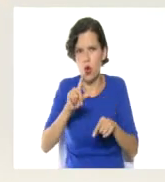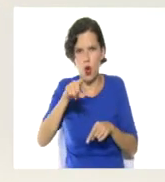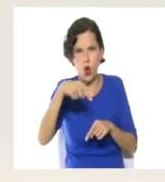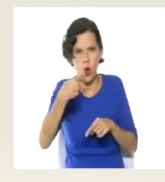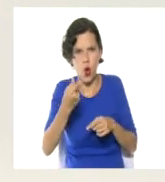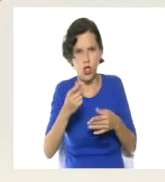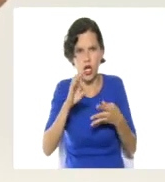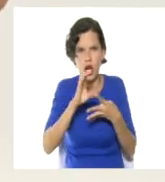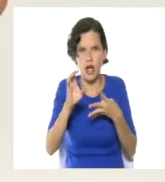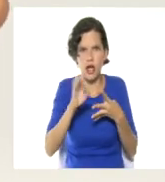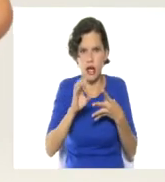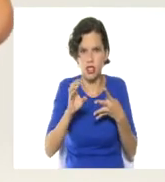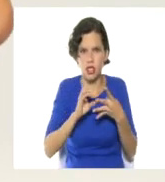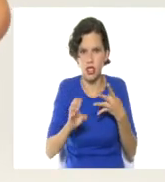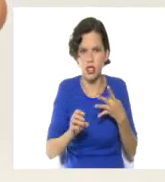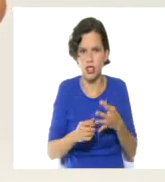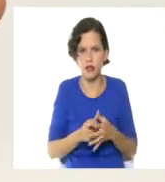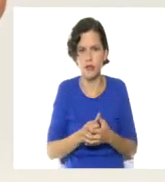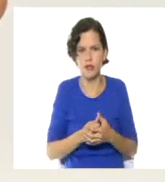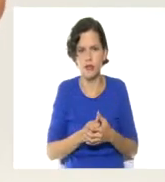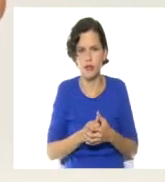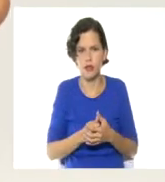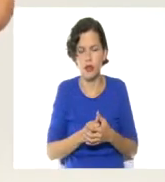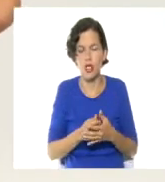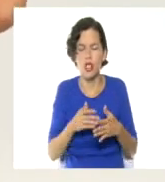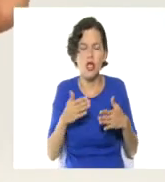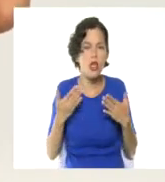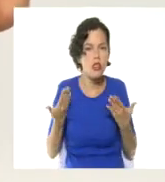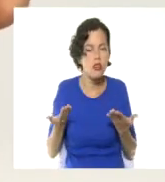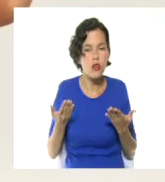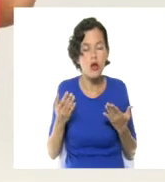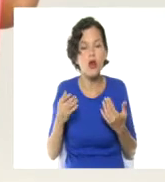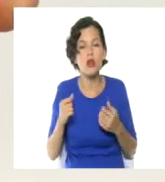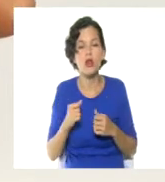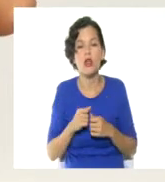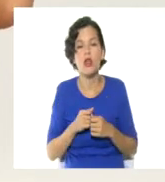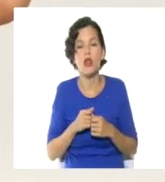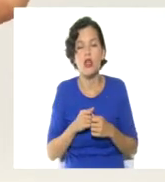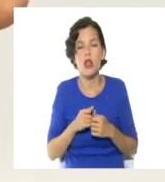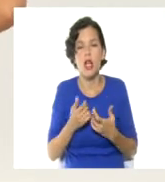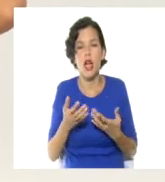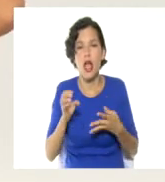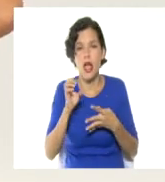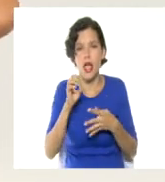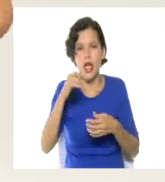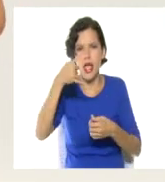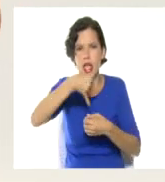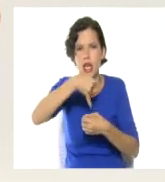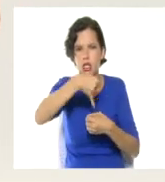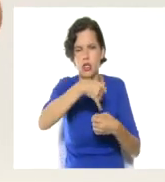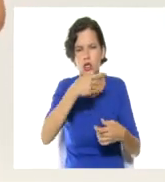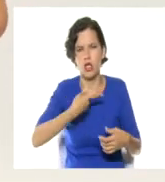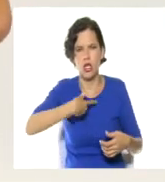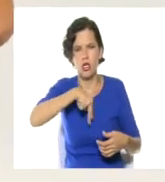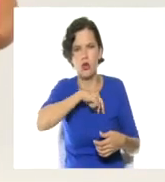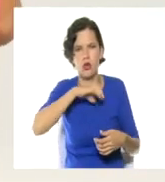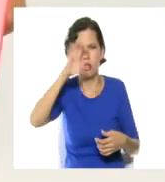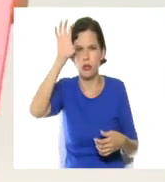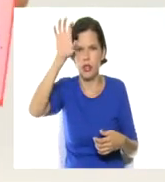las características de lo que son las elecciones en nuestro